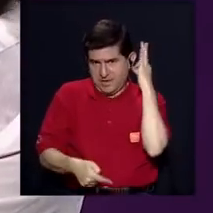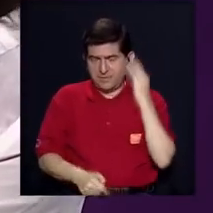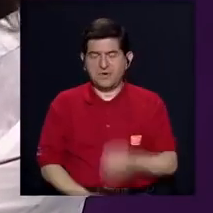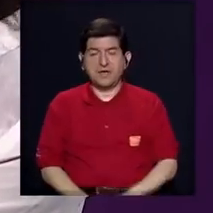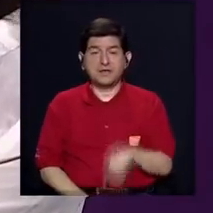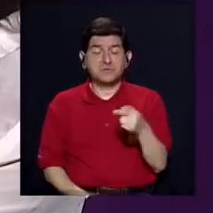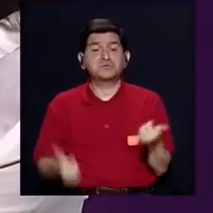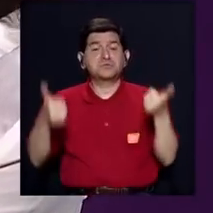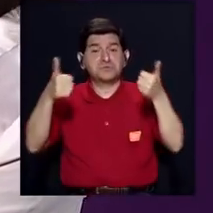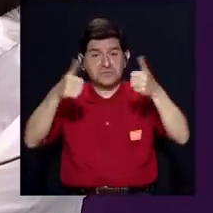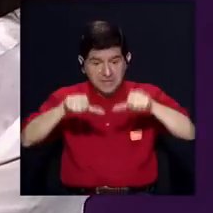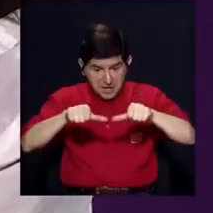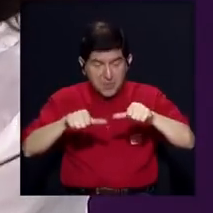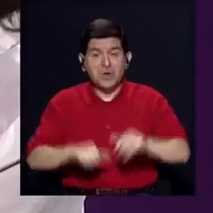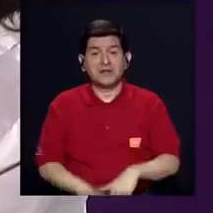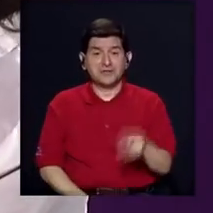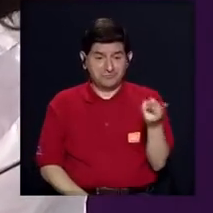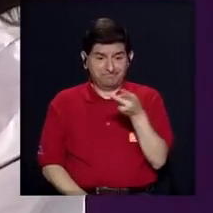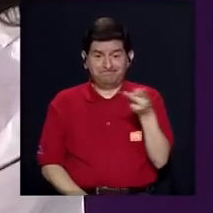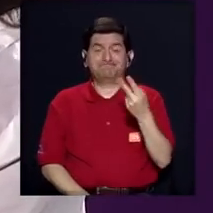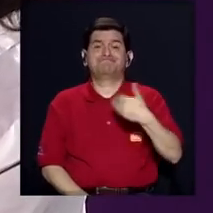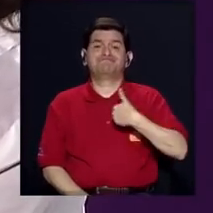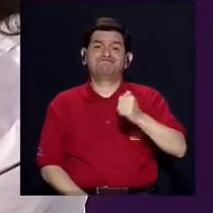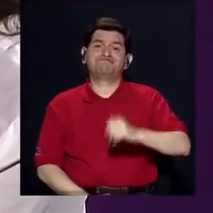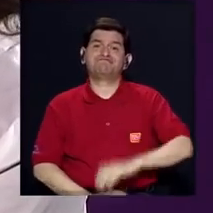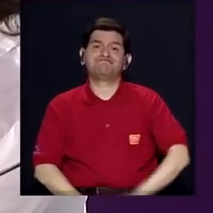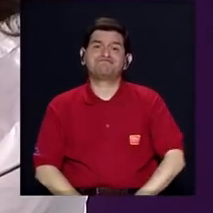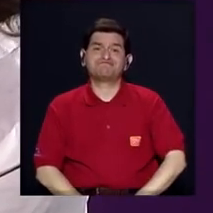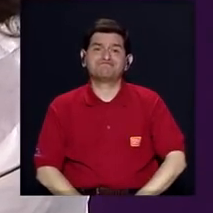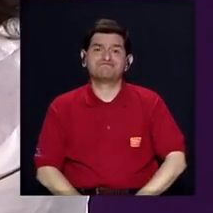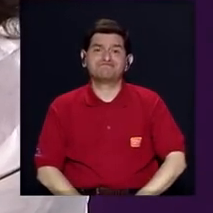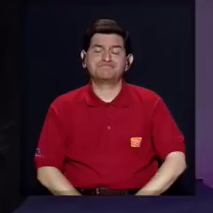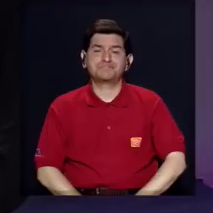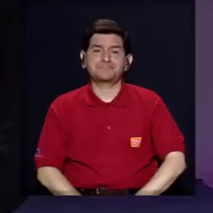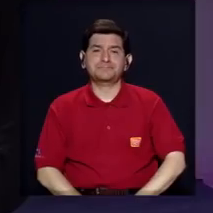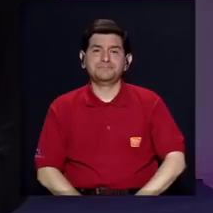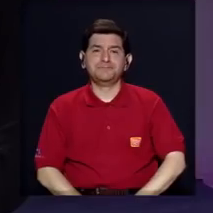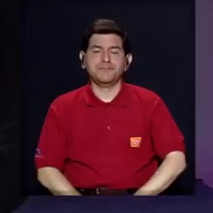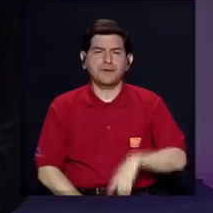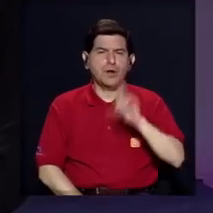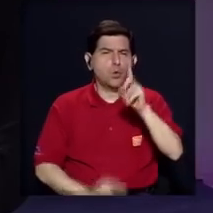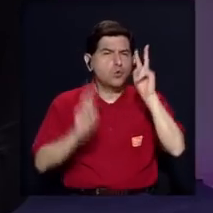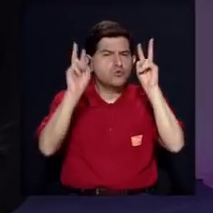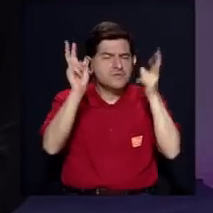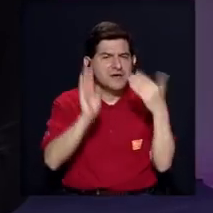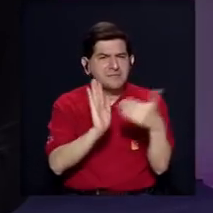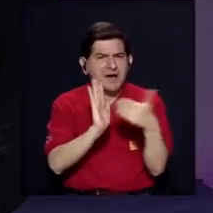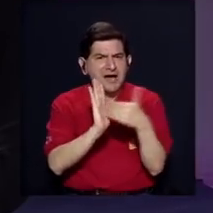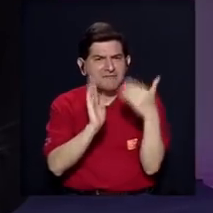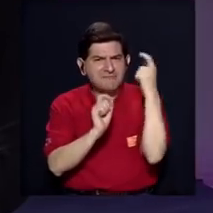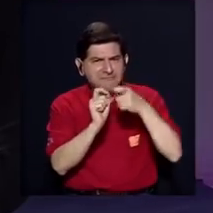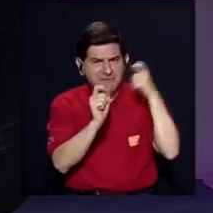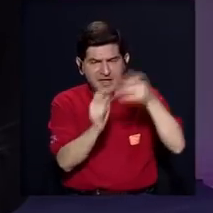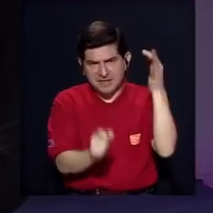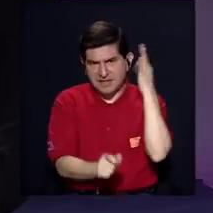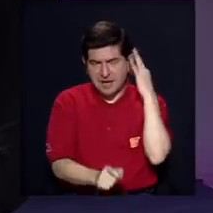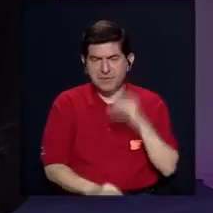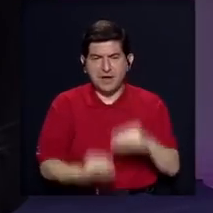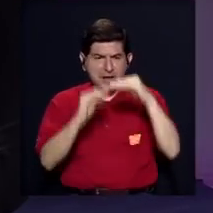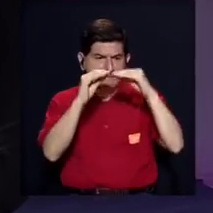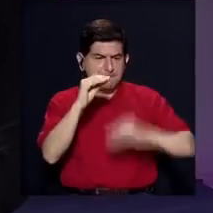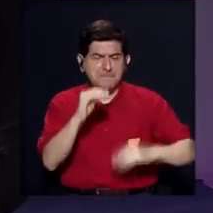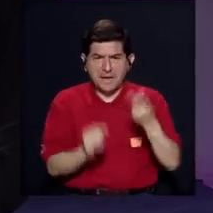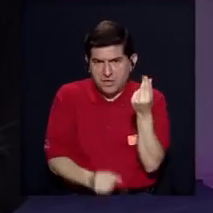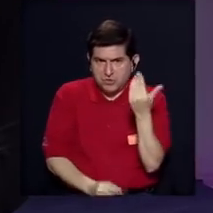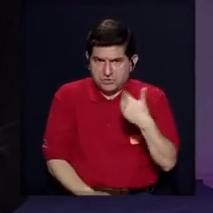usted se dará cuenta que es una coincidencia uno precisamente uno de los temas que afectan precisamente a las mujeres de menores recursos